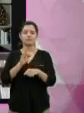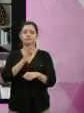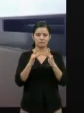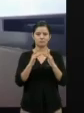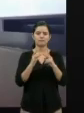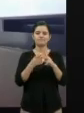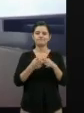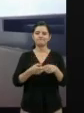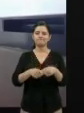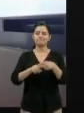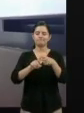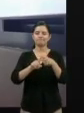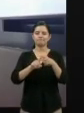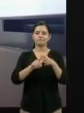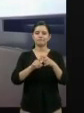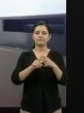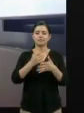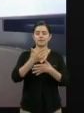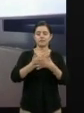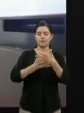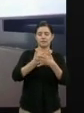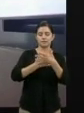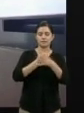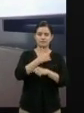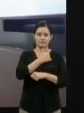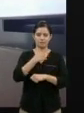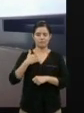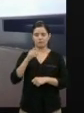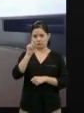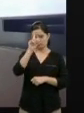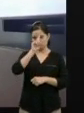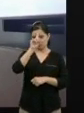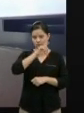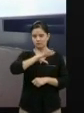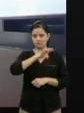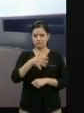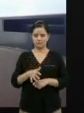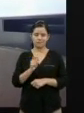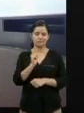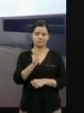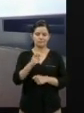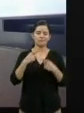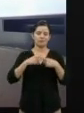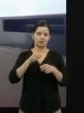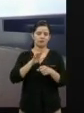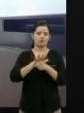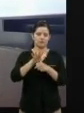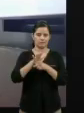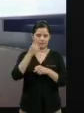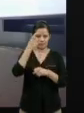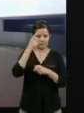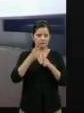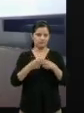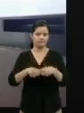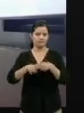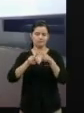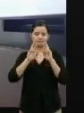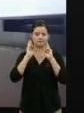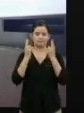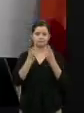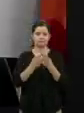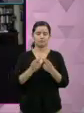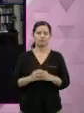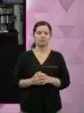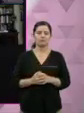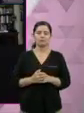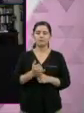de Partidos Políticos, donde se establece que las modificaciones a los documentos básicos de estos institutos en ningún caso se podrán hacer una vez